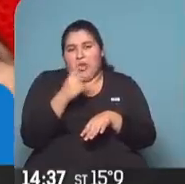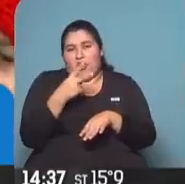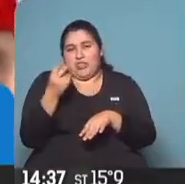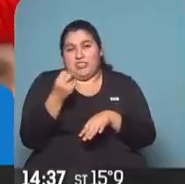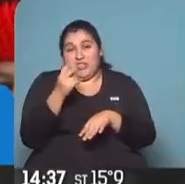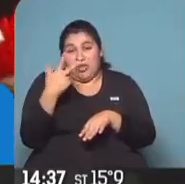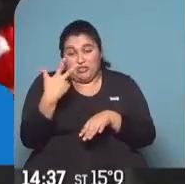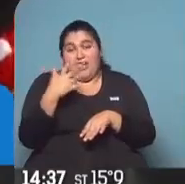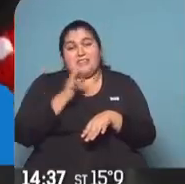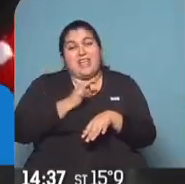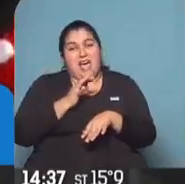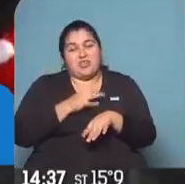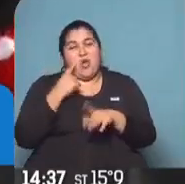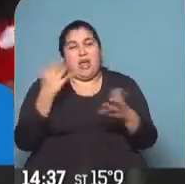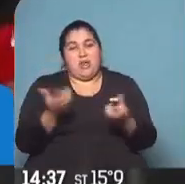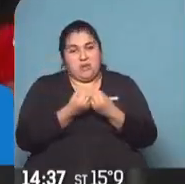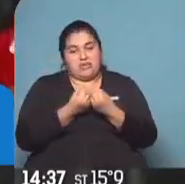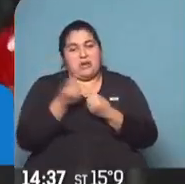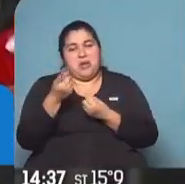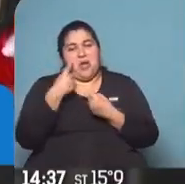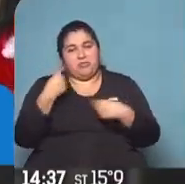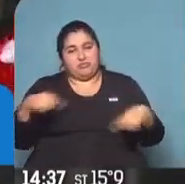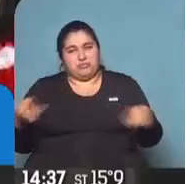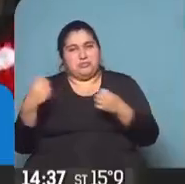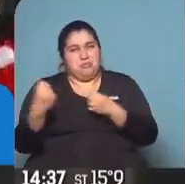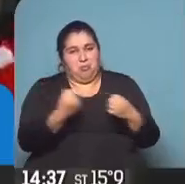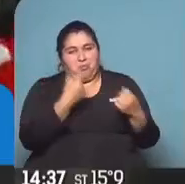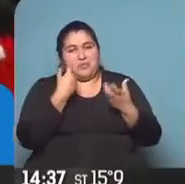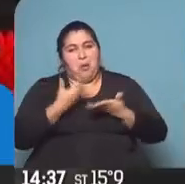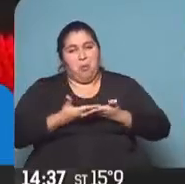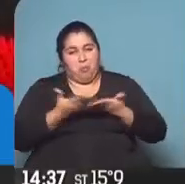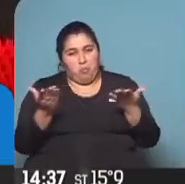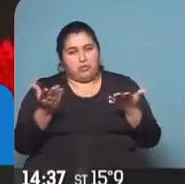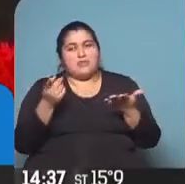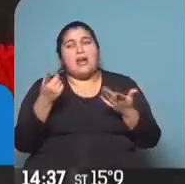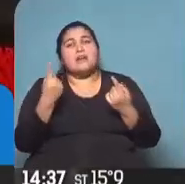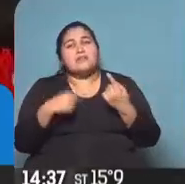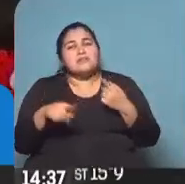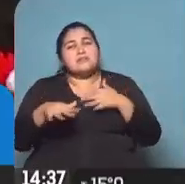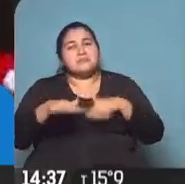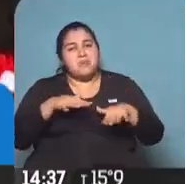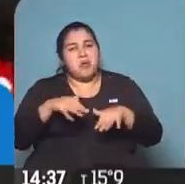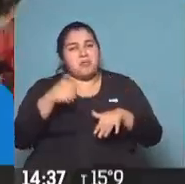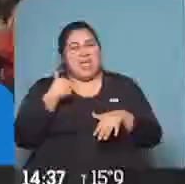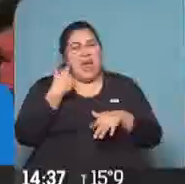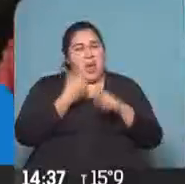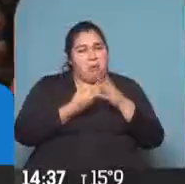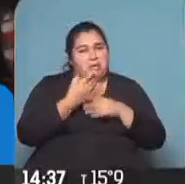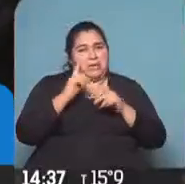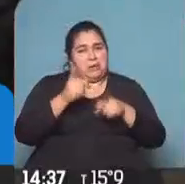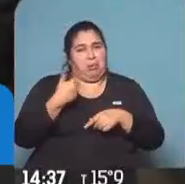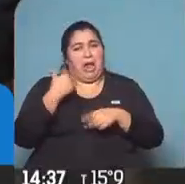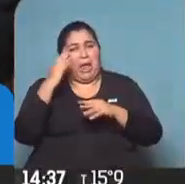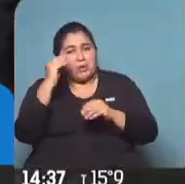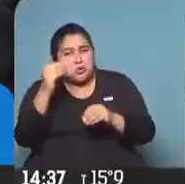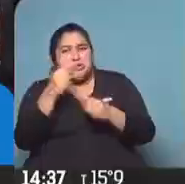prefectura naval argentina presenta a estas comunidades móviles capaz de operar tanto tenía como de noche y cualquier tipo